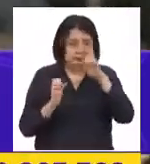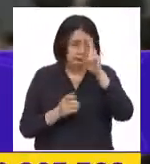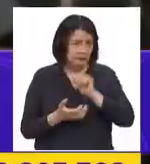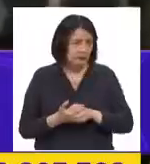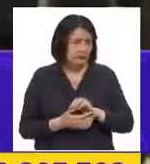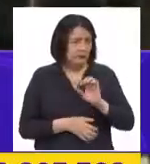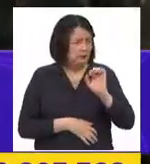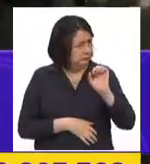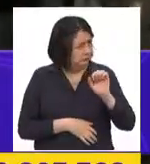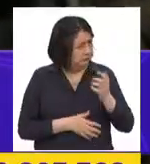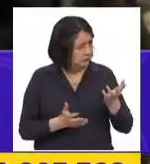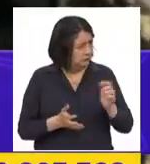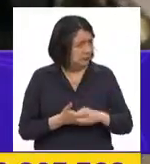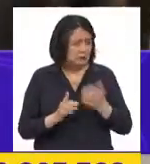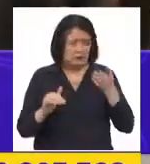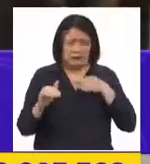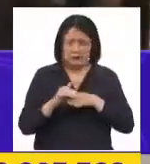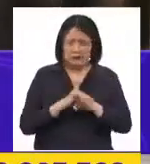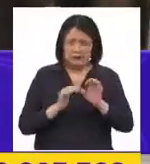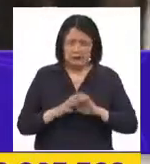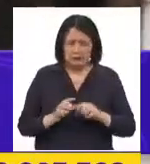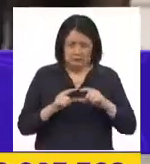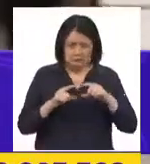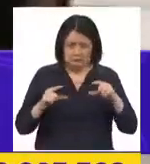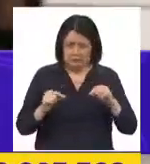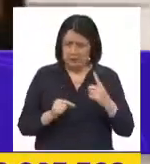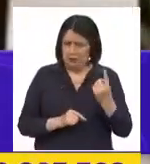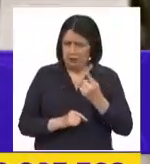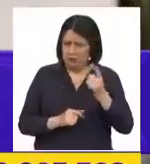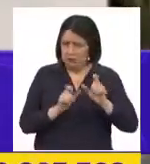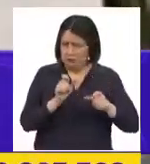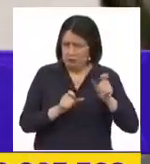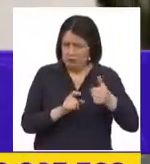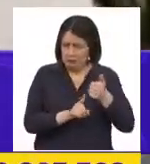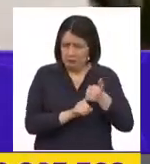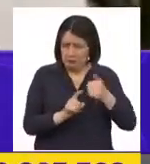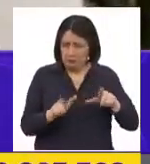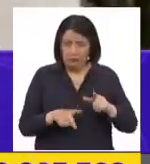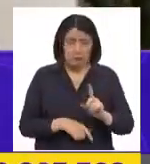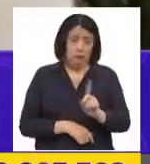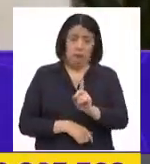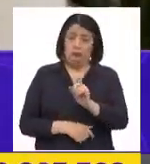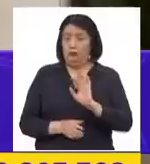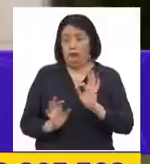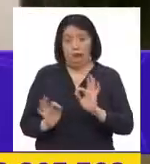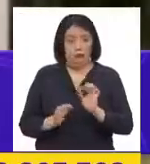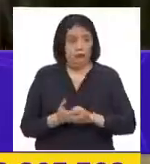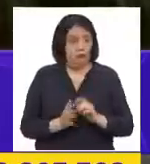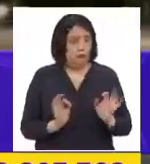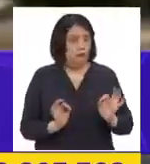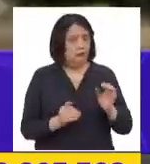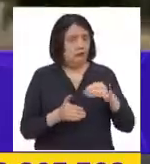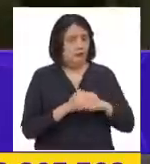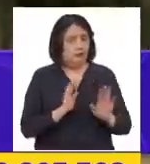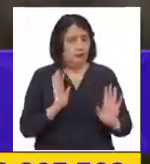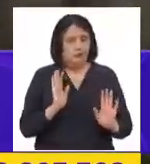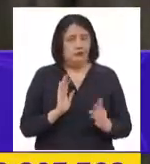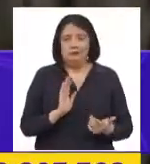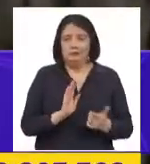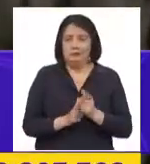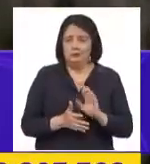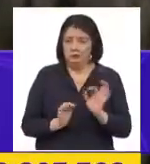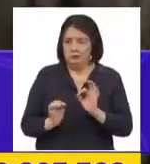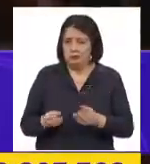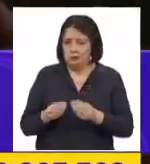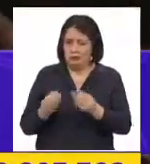¿es regular que el acceso de las entradas sea solamente para público local? No, es absolutamente irregular, porque de hecho ni siquiera le han